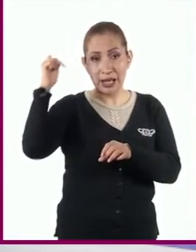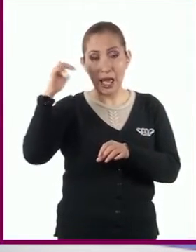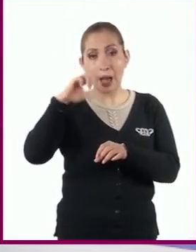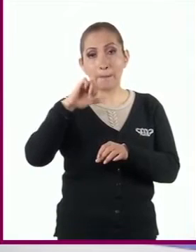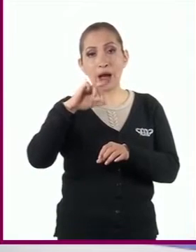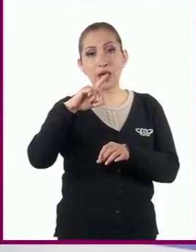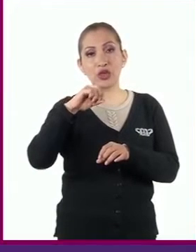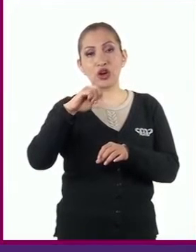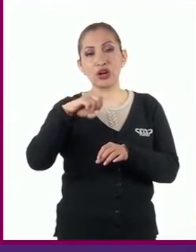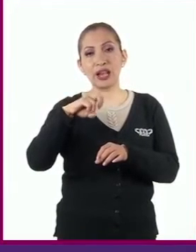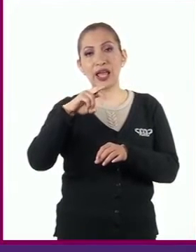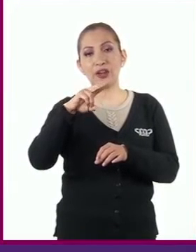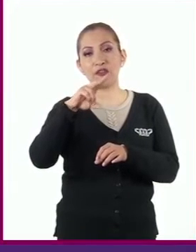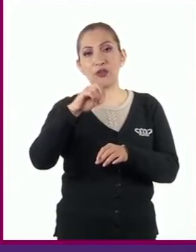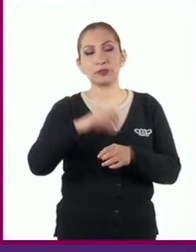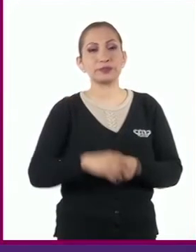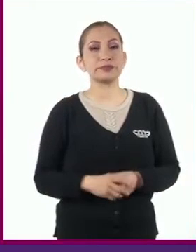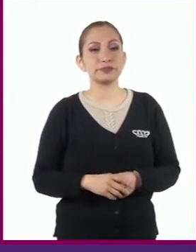Amado Nervo.